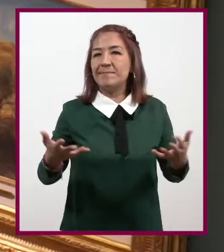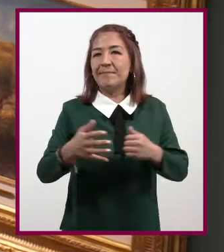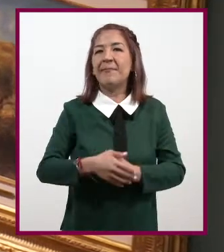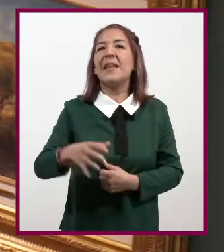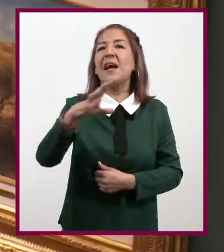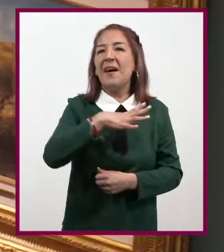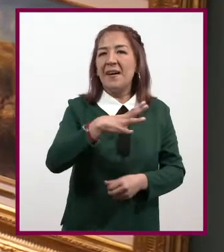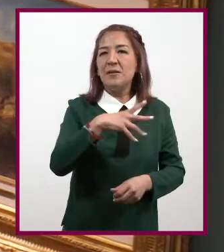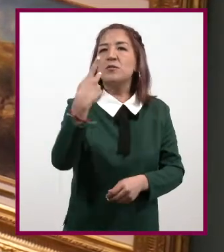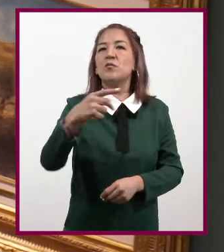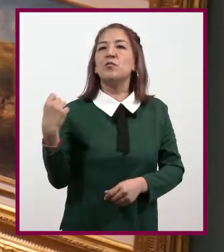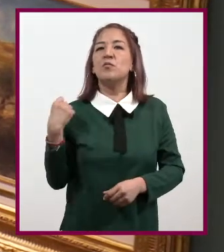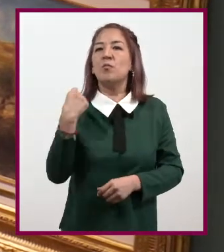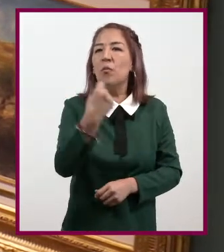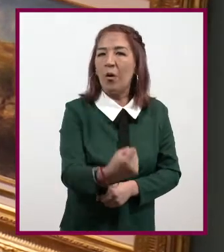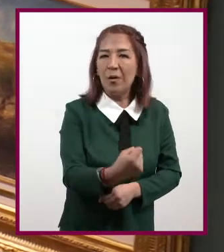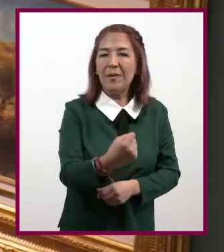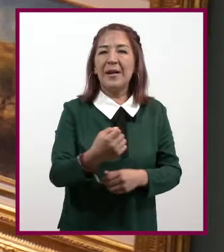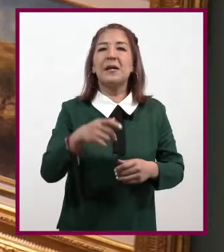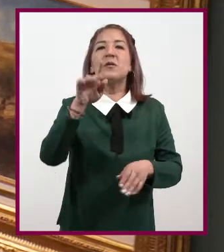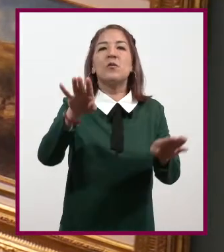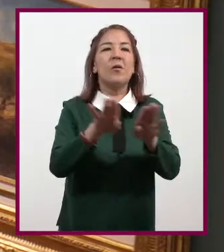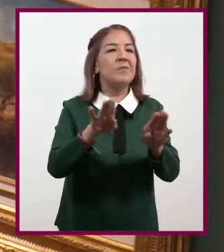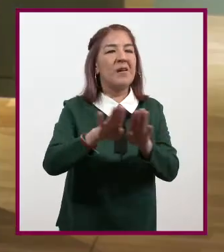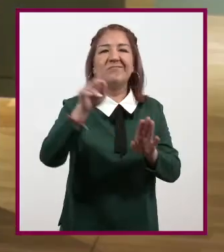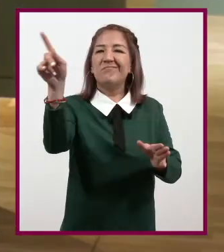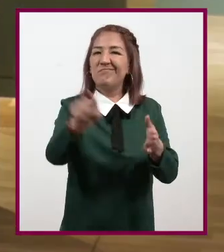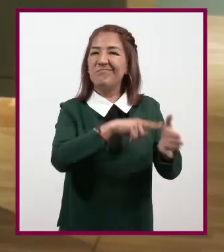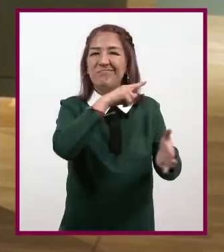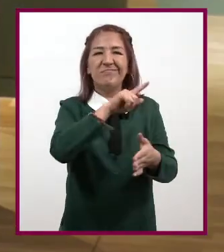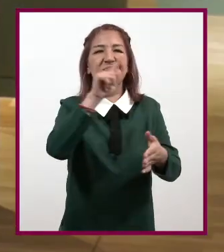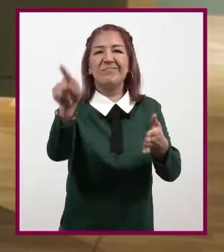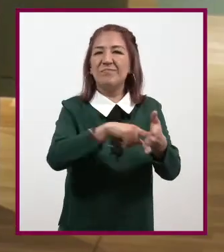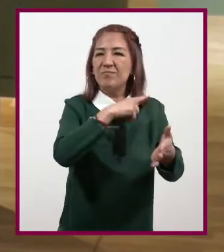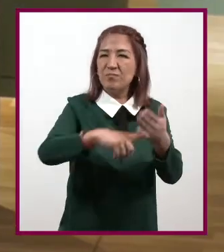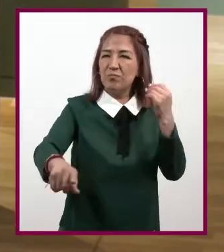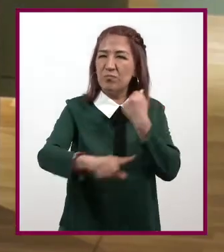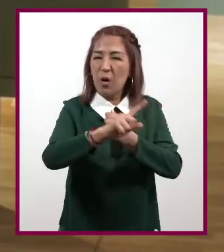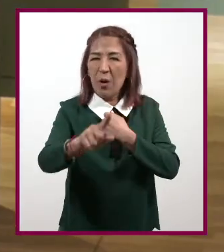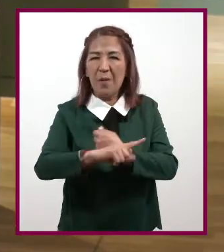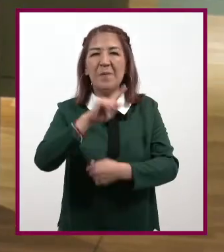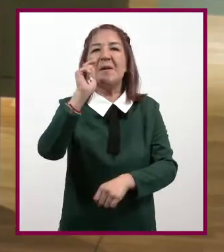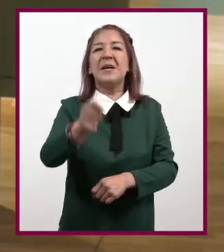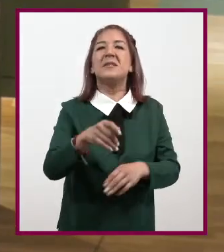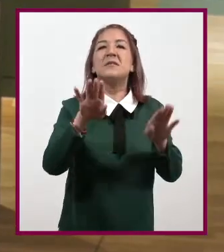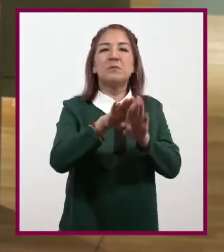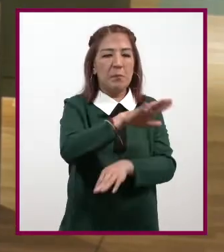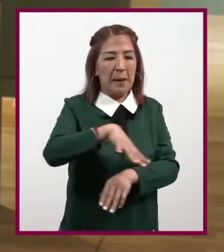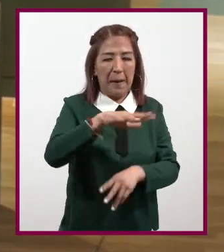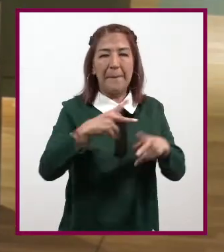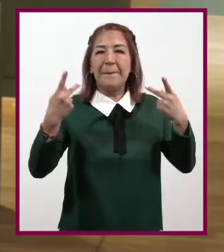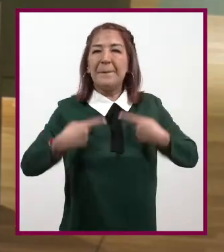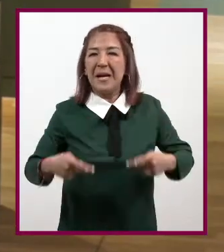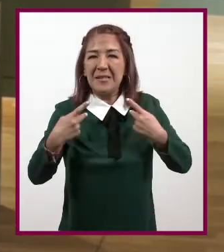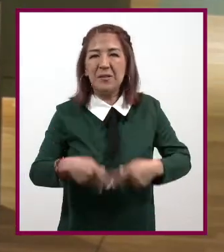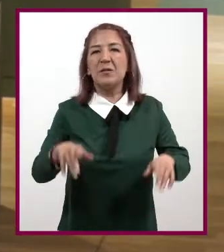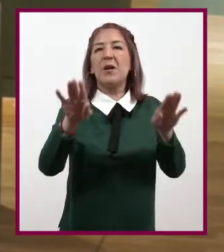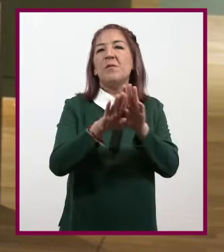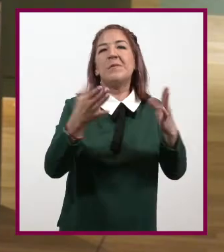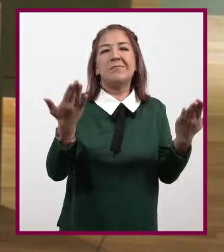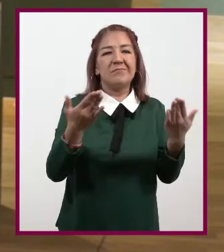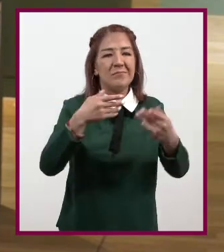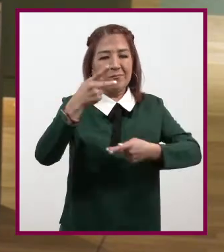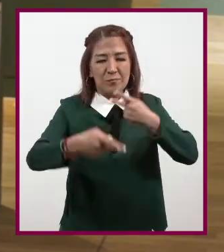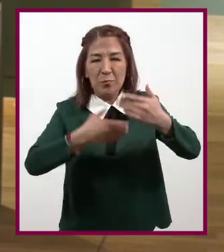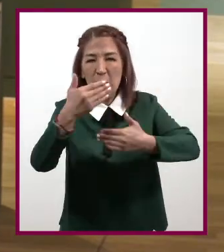tenemos este poder de la cancelación, pero más de cancelar a un personaje, a un proceso,